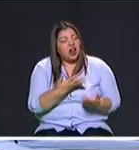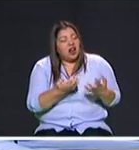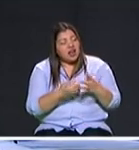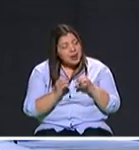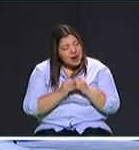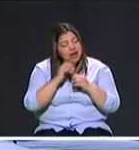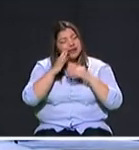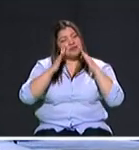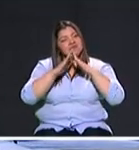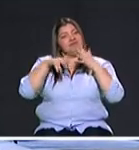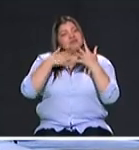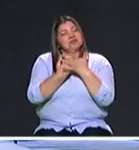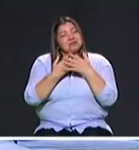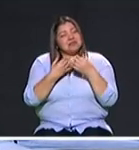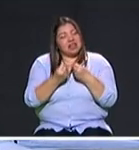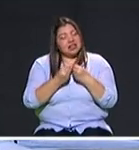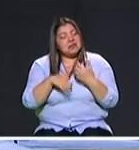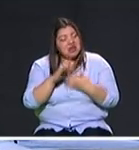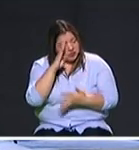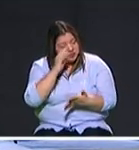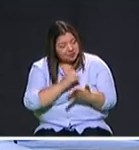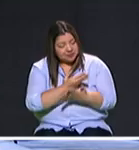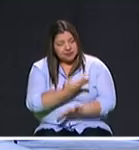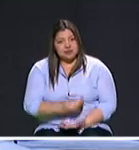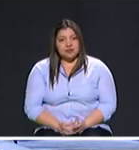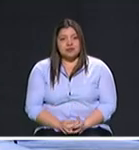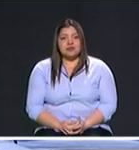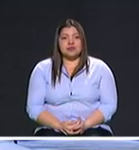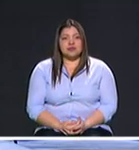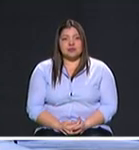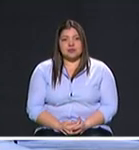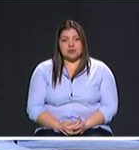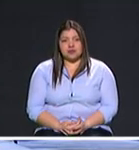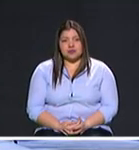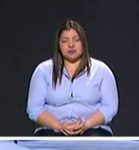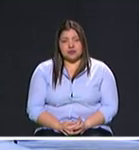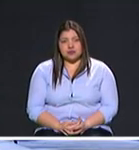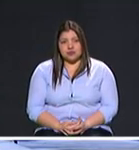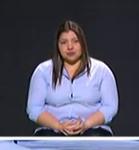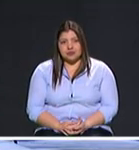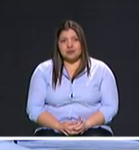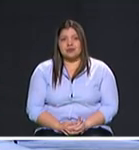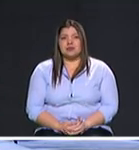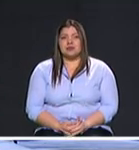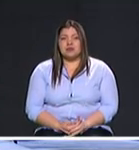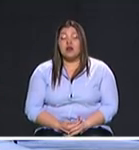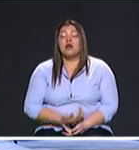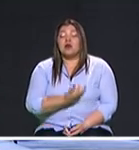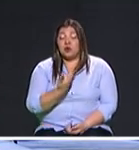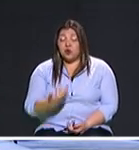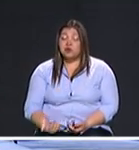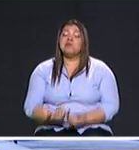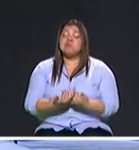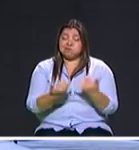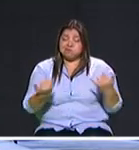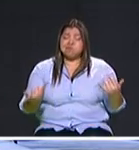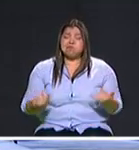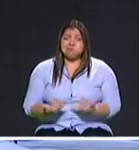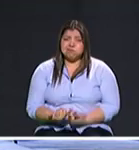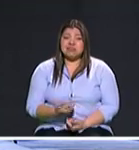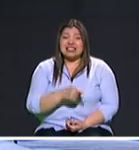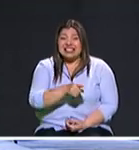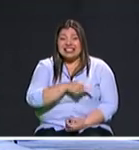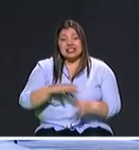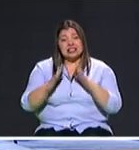una política integral de seguridad se puede trabajar en todos los frentes efectivamente hoy hay que atender la